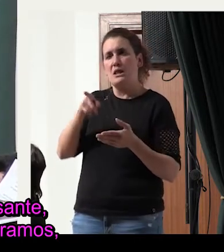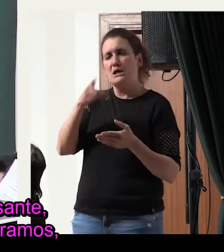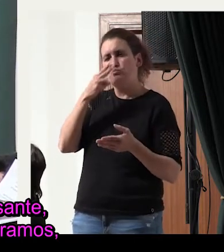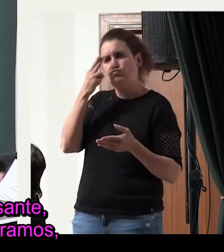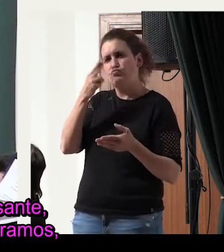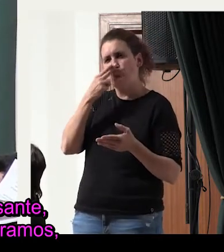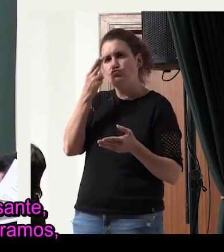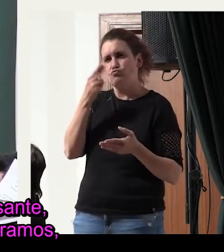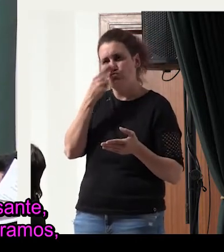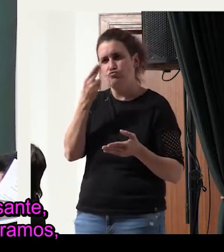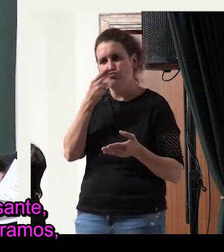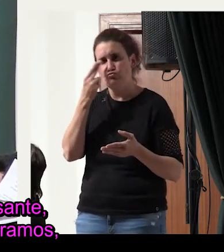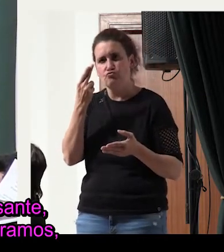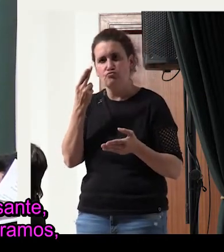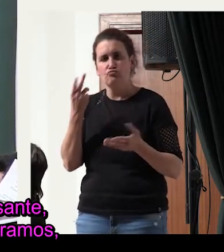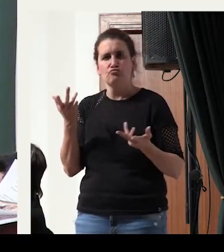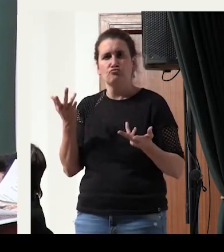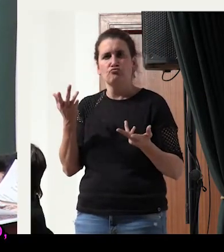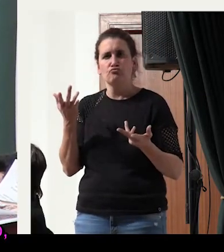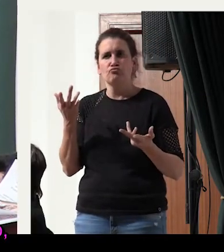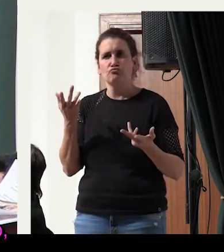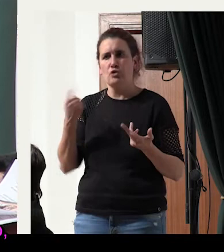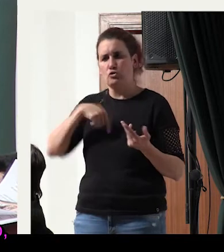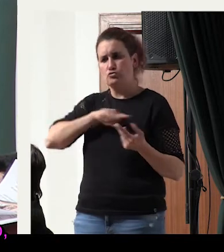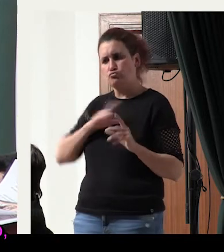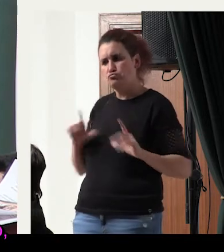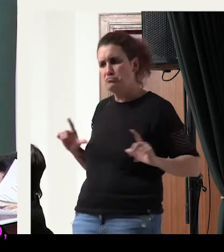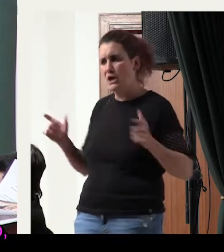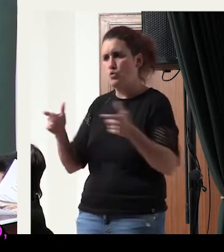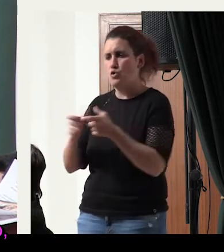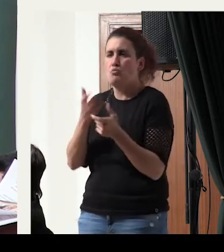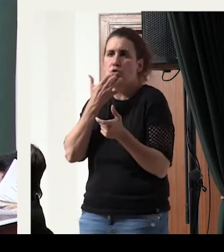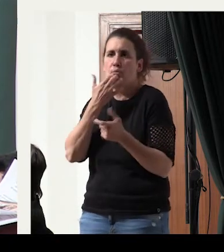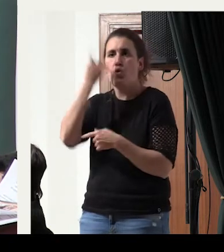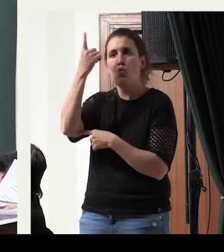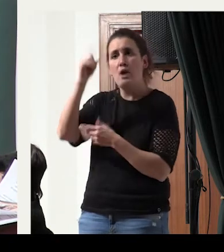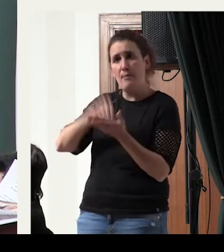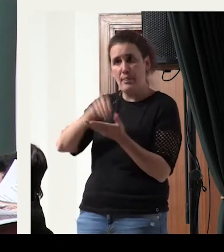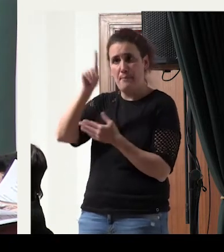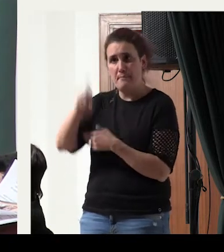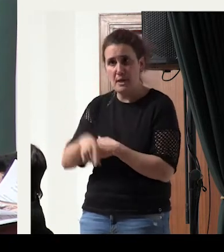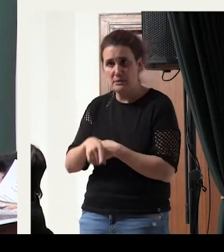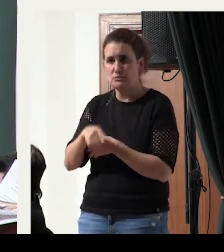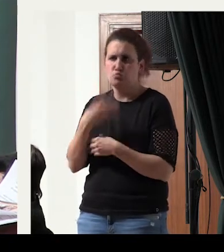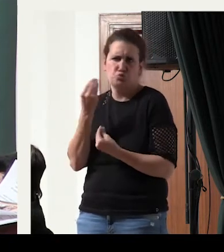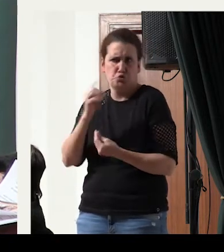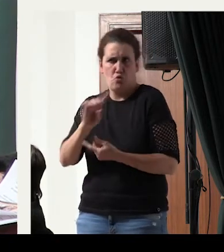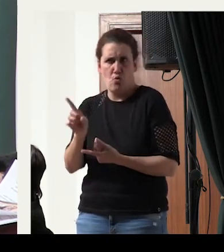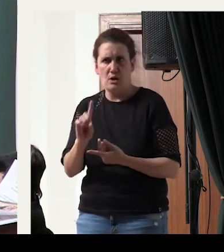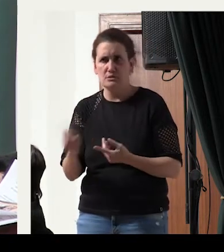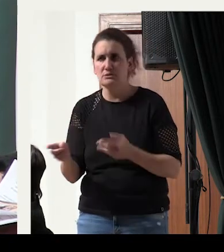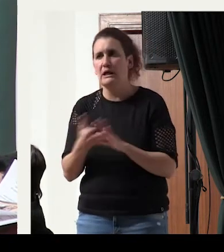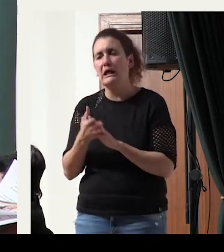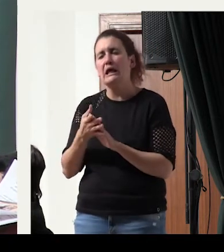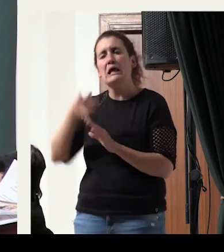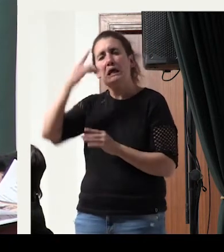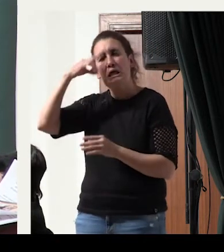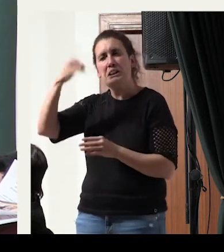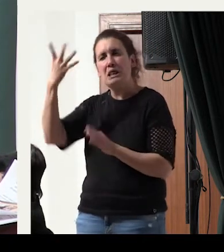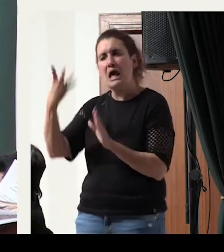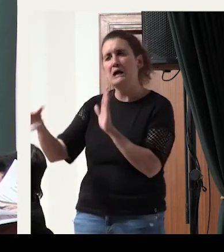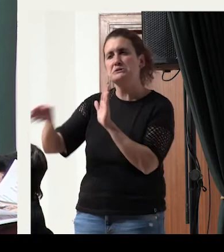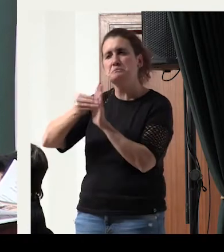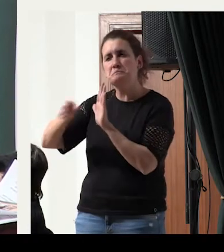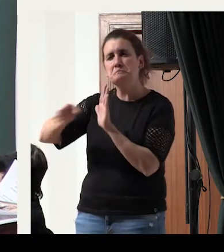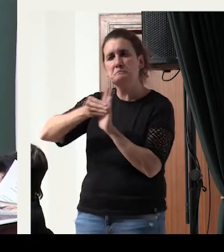todas las maneras que sí, que nos reuniéramos una vez al mes, no es mucho, y aportar ideas entre todas